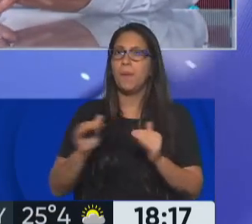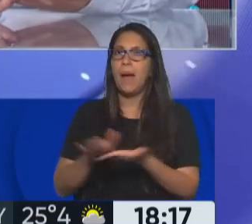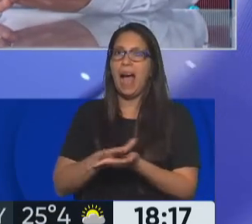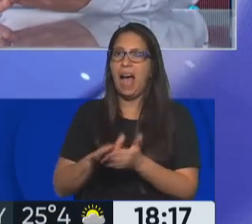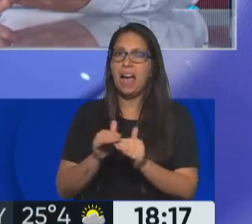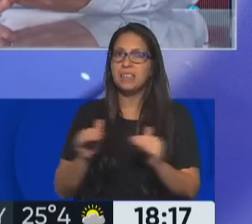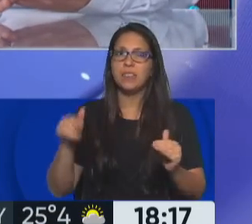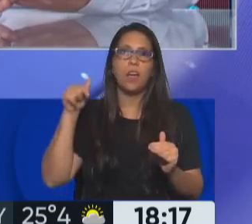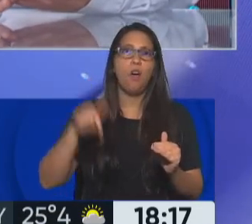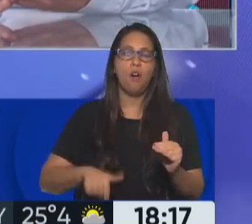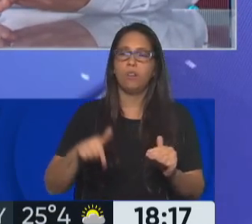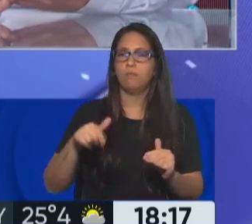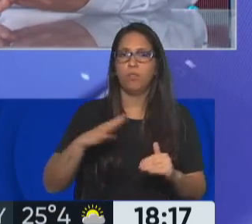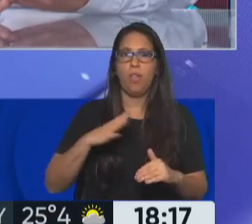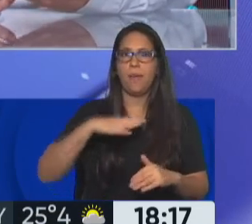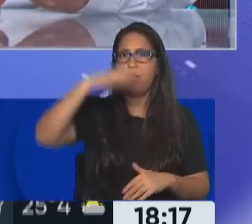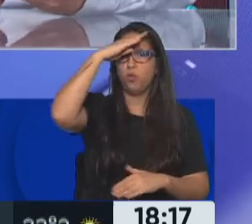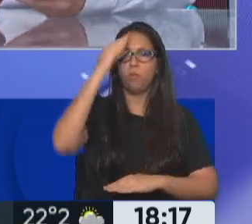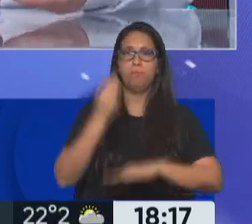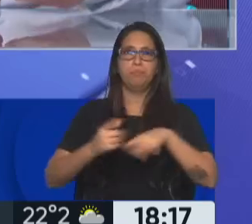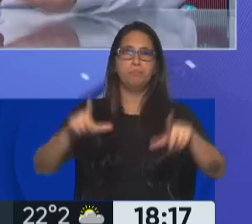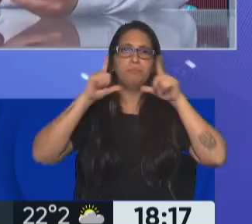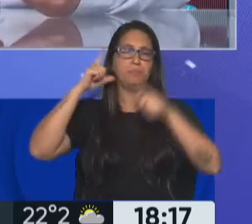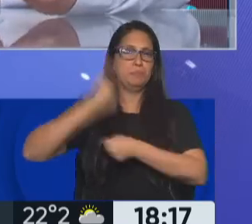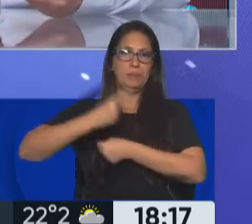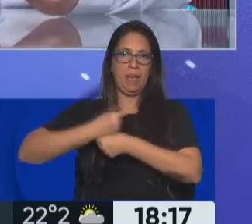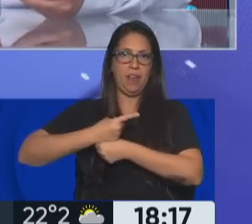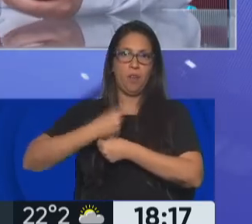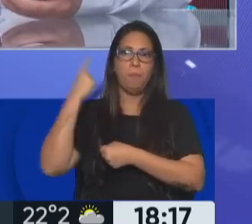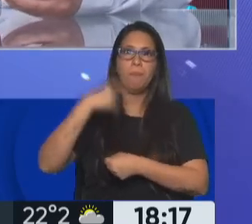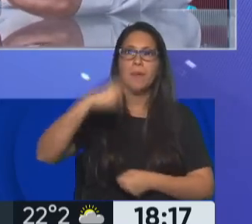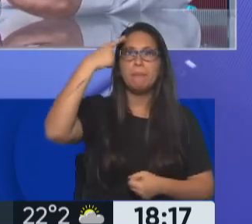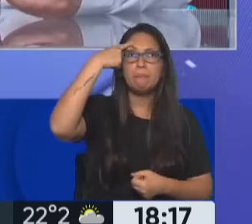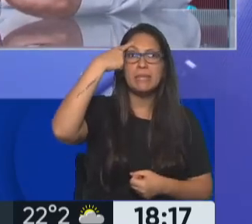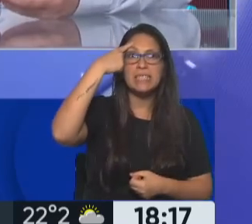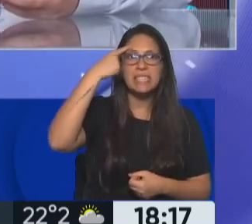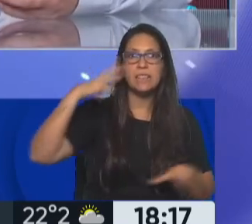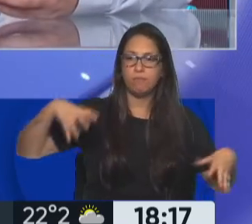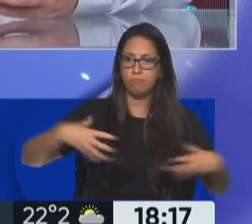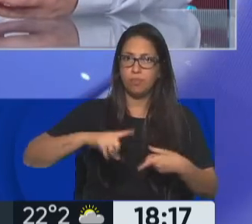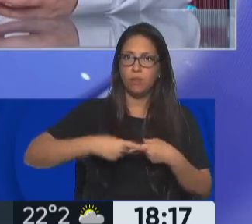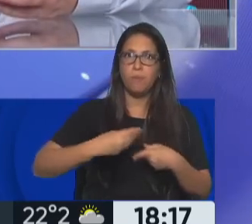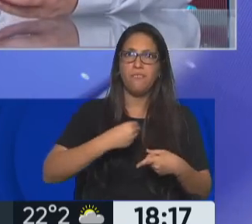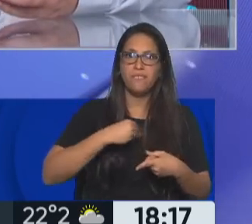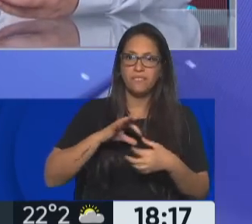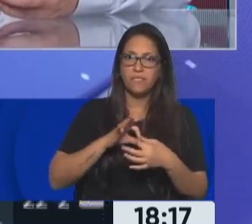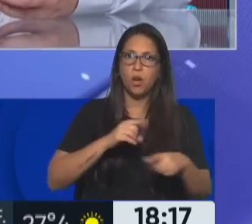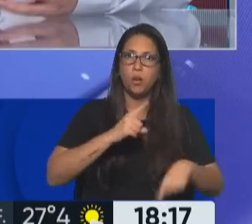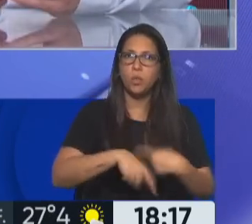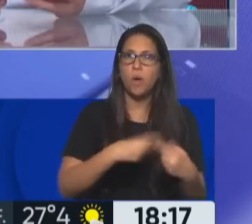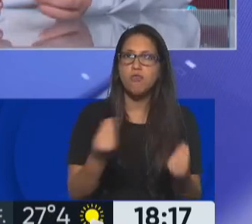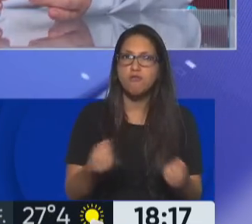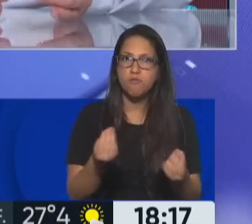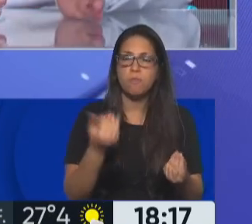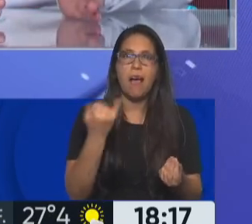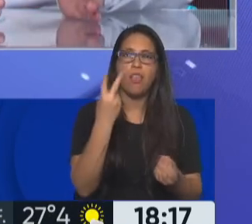totalmente dominado por la figura de Donald Trump. Pero cuando uno piensa en qué va a ser el trumpismo, me parece que hay dos visiones. Una más,